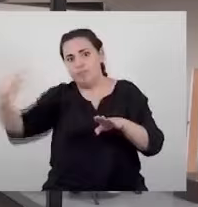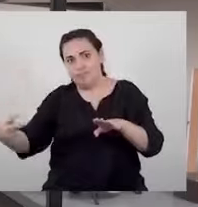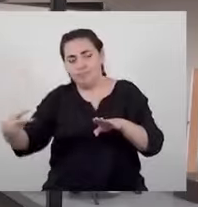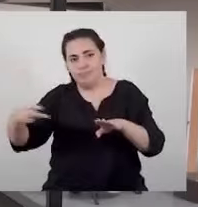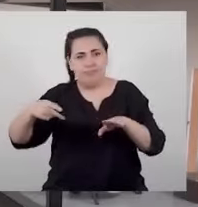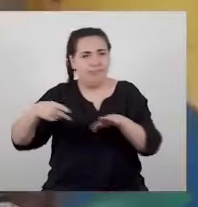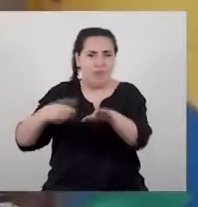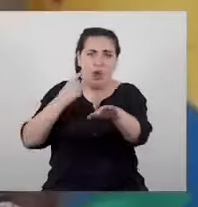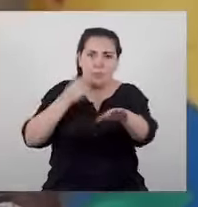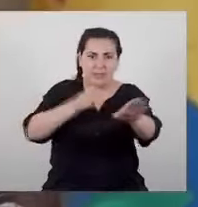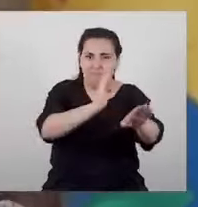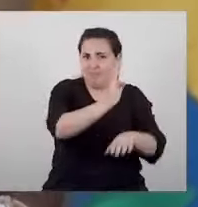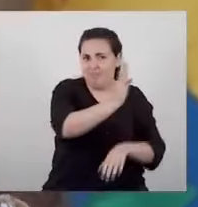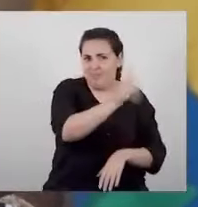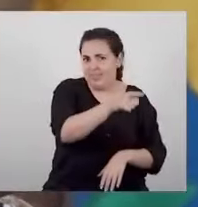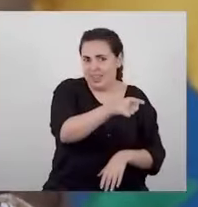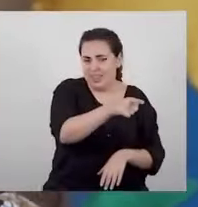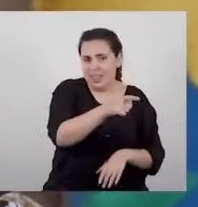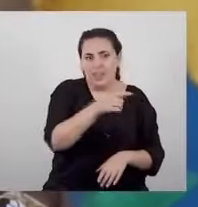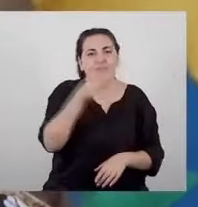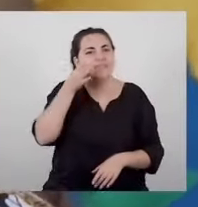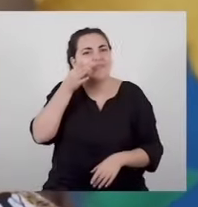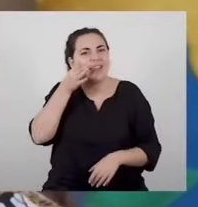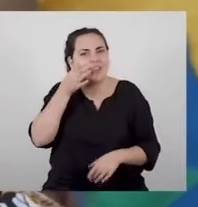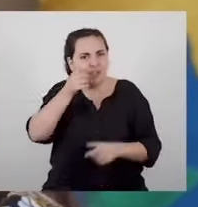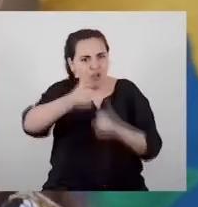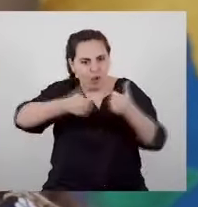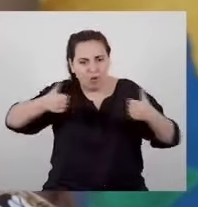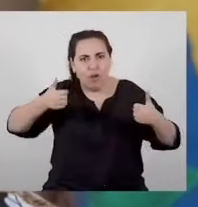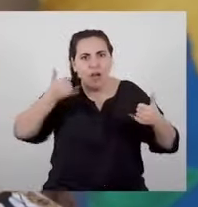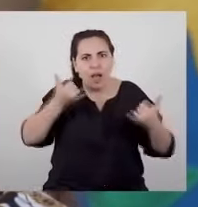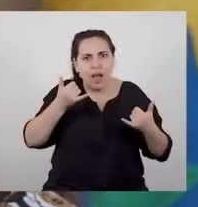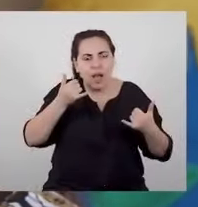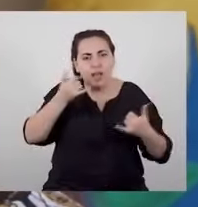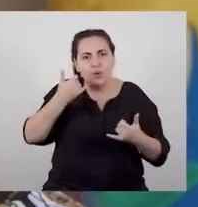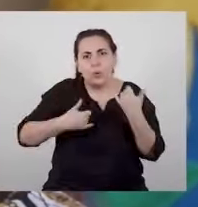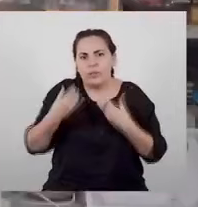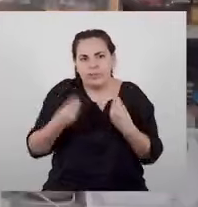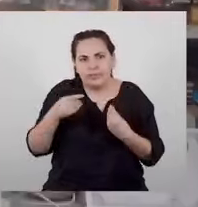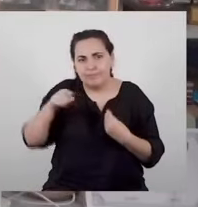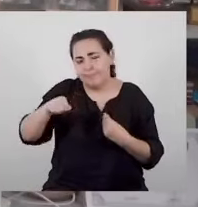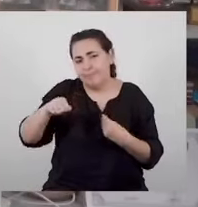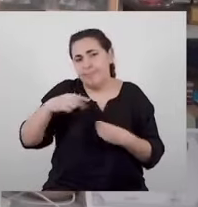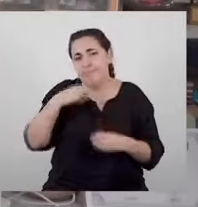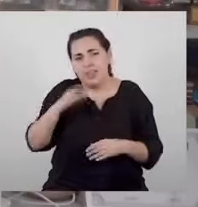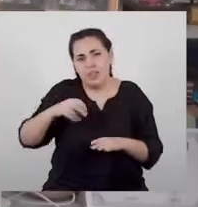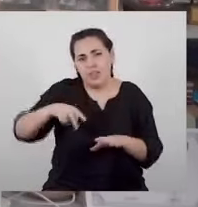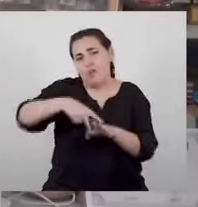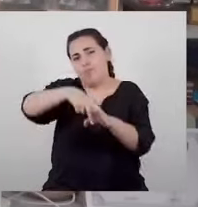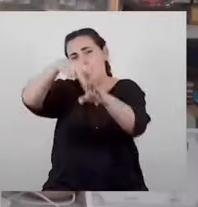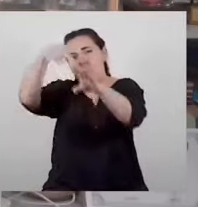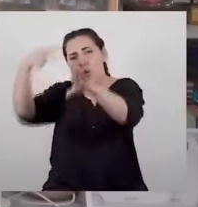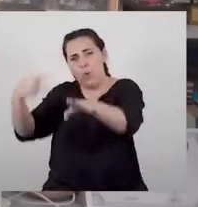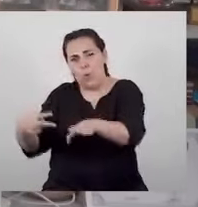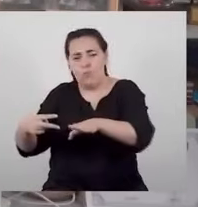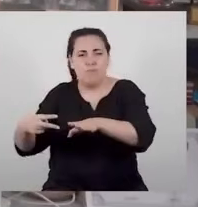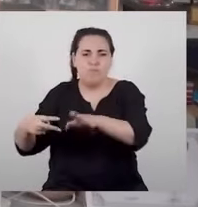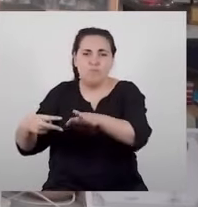esquina de serrano lo que cuentan los testigos bueno es esto que Lucas quedó tendido en el piso la moto voló siguió